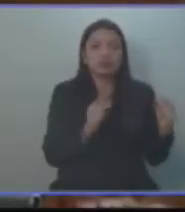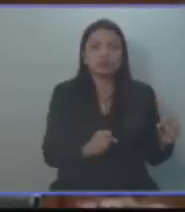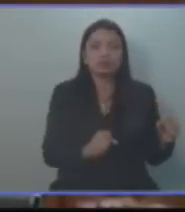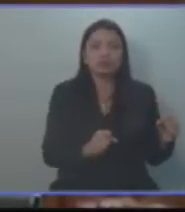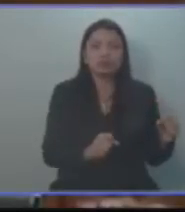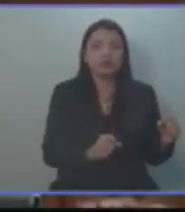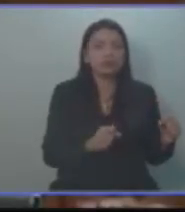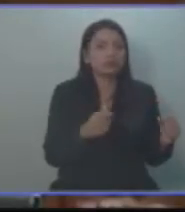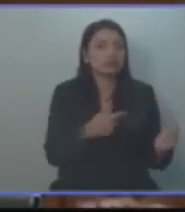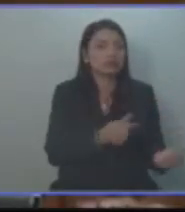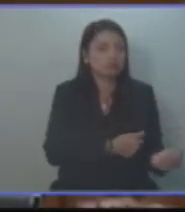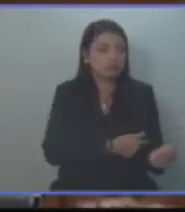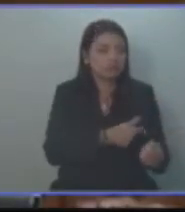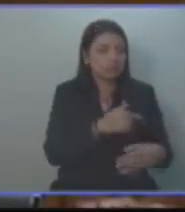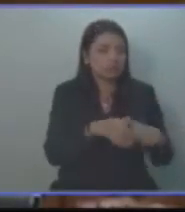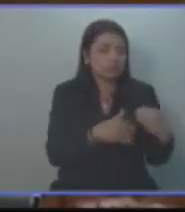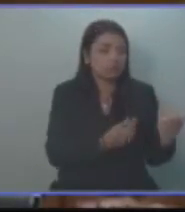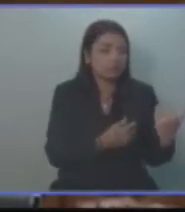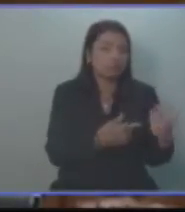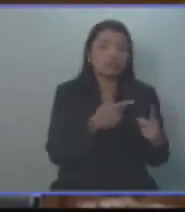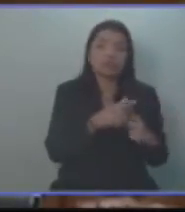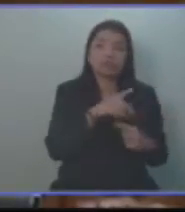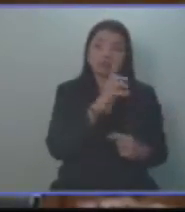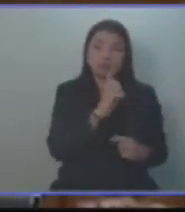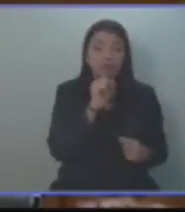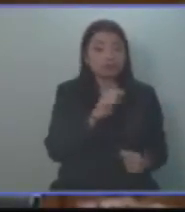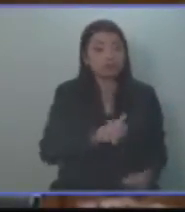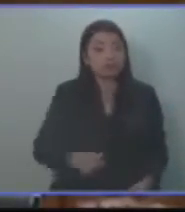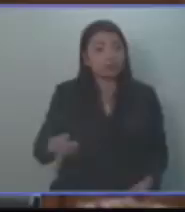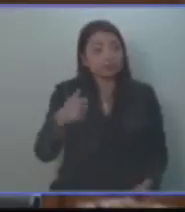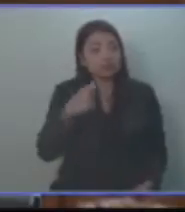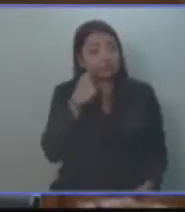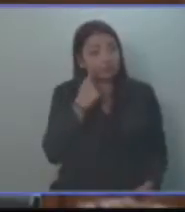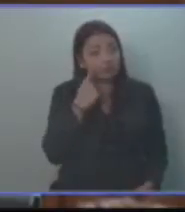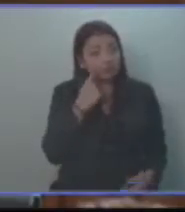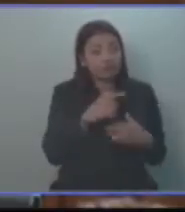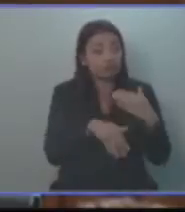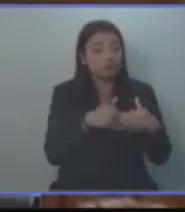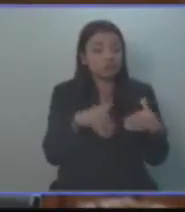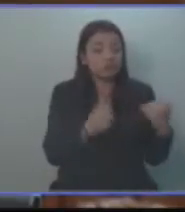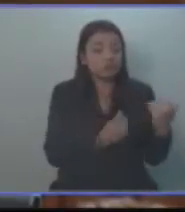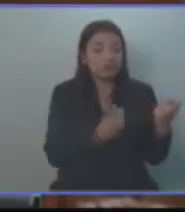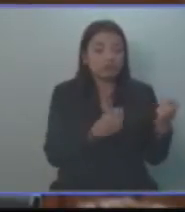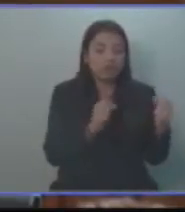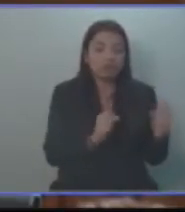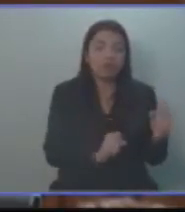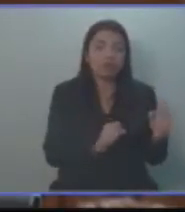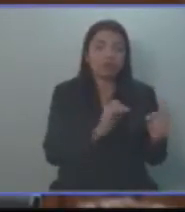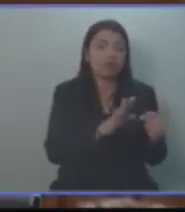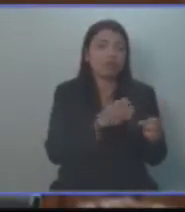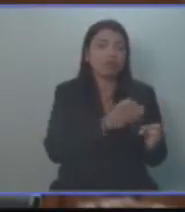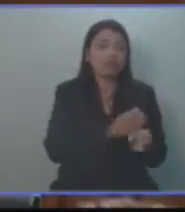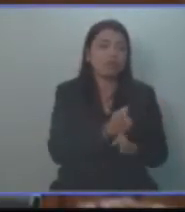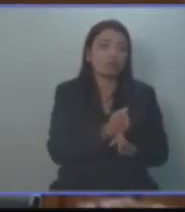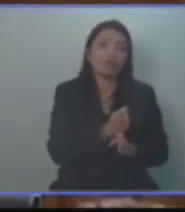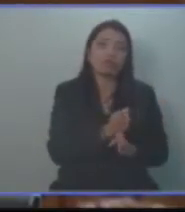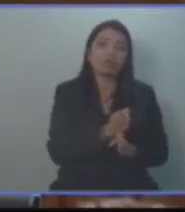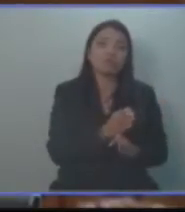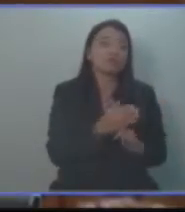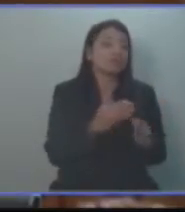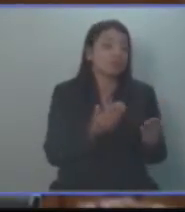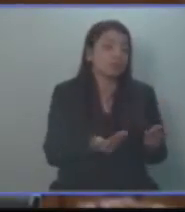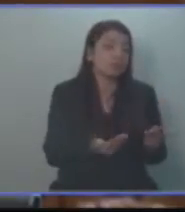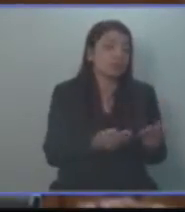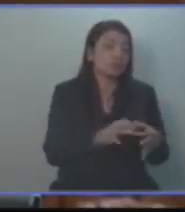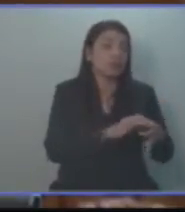con los hospitales escuela. D, supervisar el proceso académico de los residentes durante su formación como especialistas